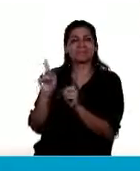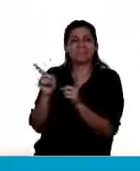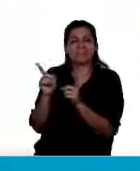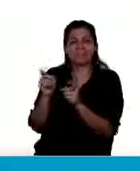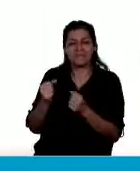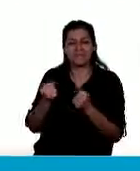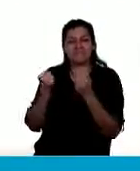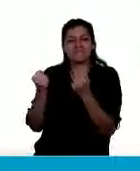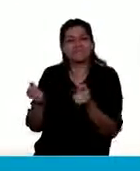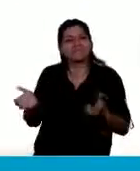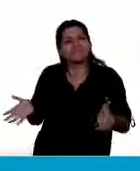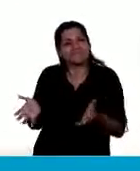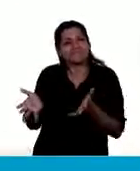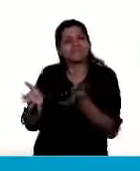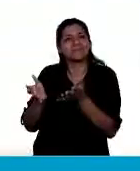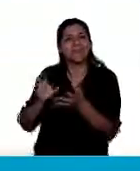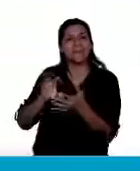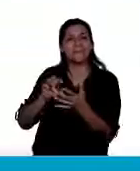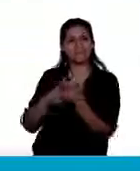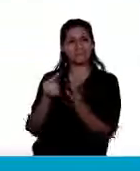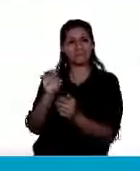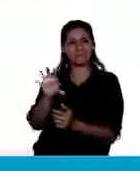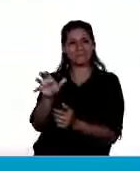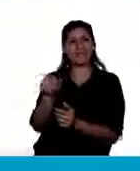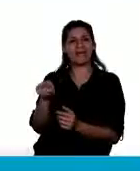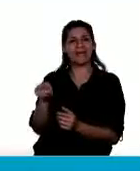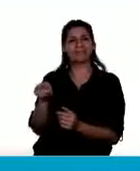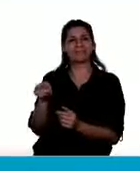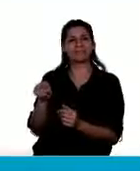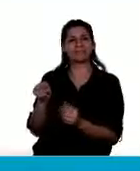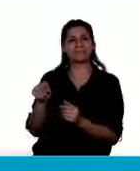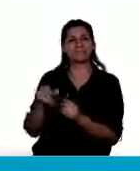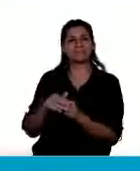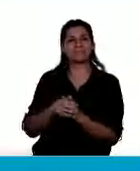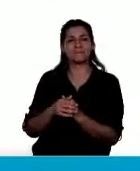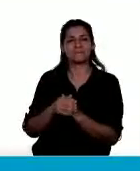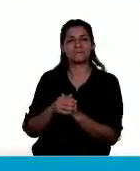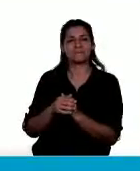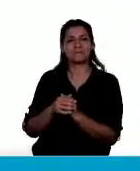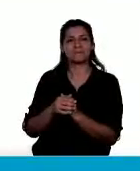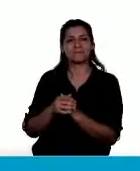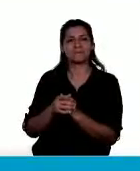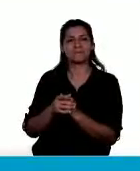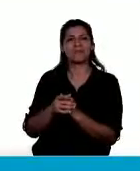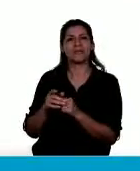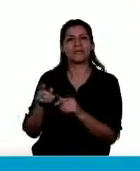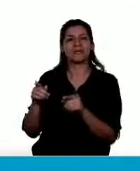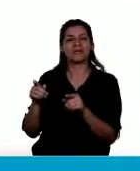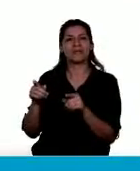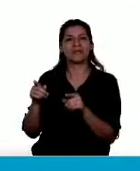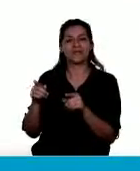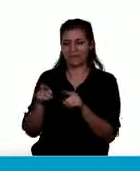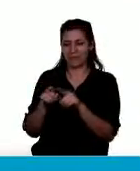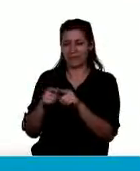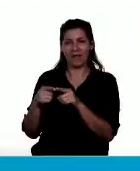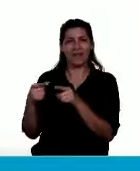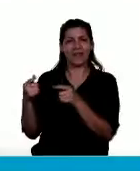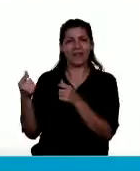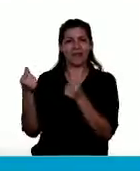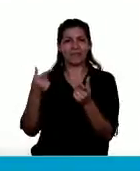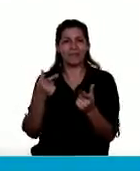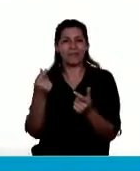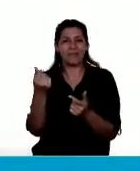ejemplo, en la provincia de Buenos Aires, y que se hace además con el aporte invalorable de